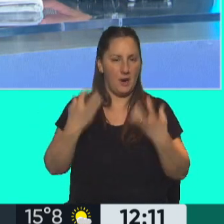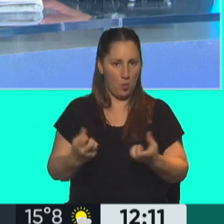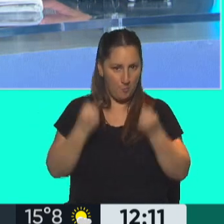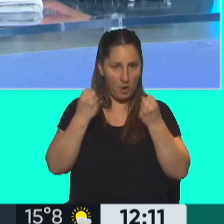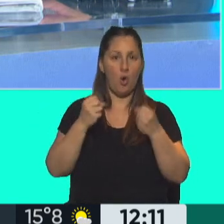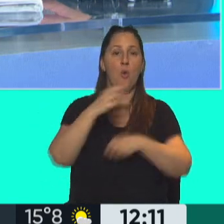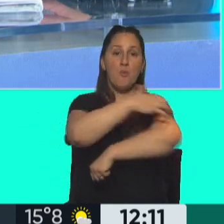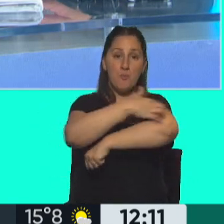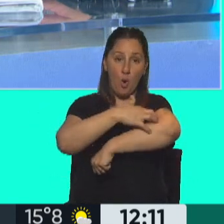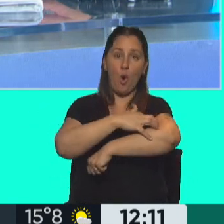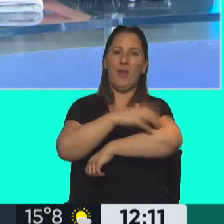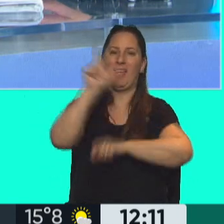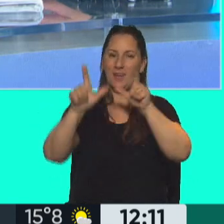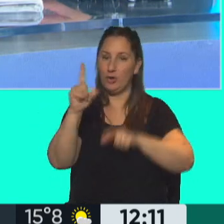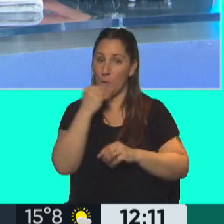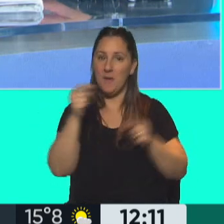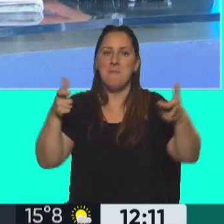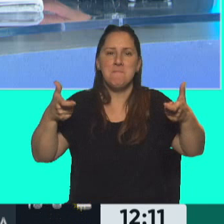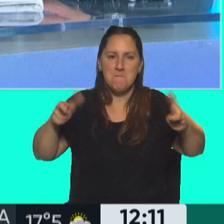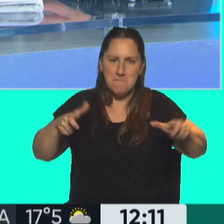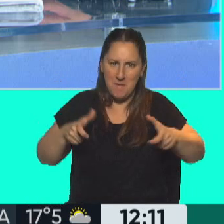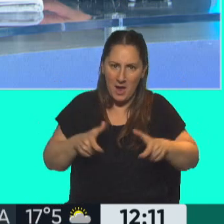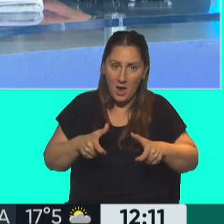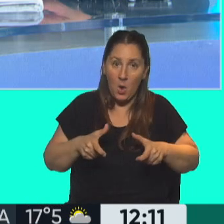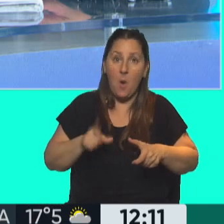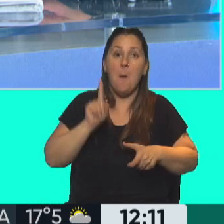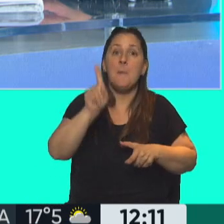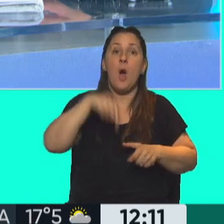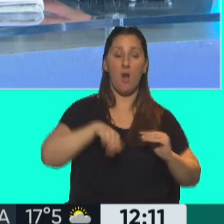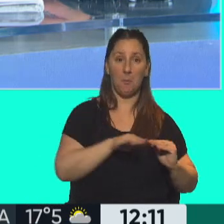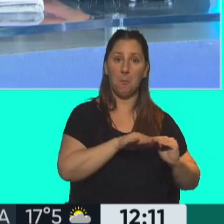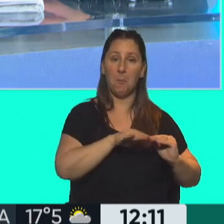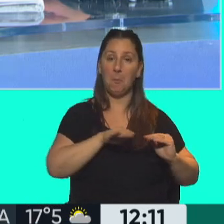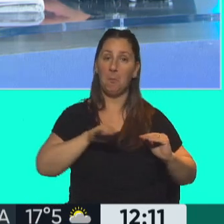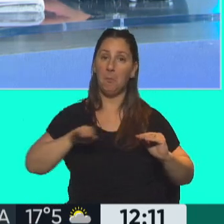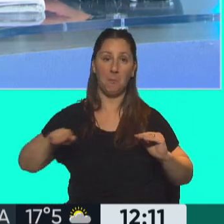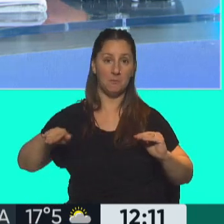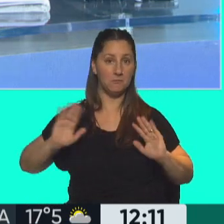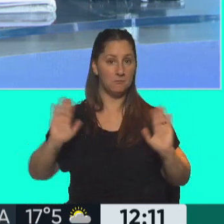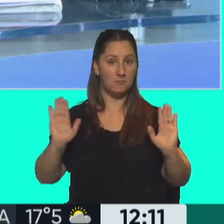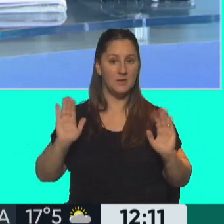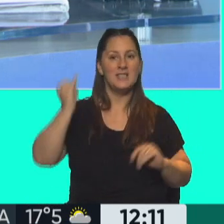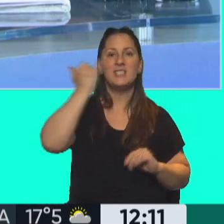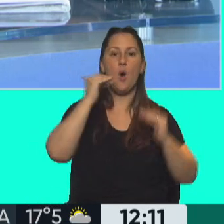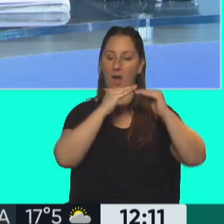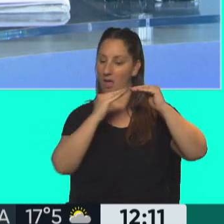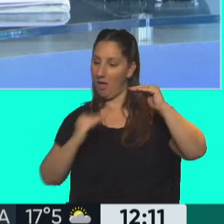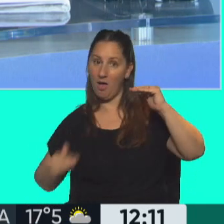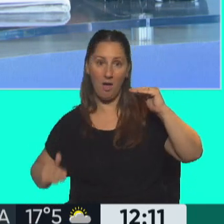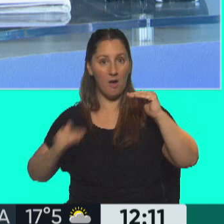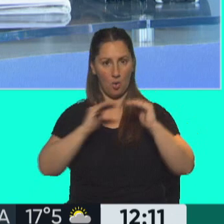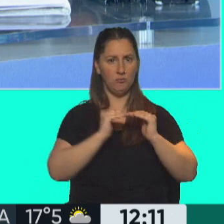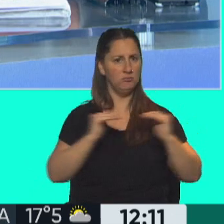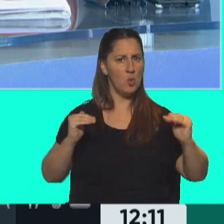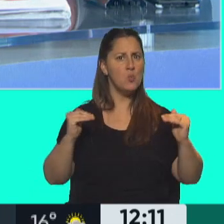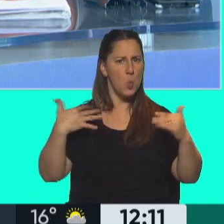redujo la pobreza, la indigencia, pero pareciera que se llegó a un amesetamiento de eso. Ya no estamos bajando y todavía quedó en un nivel